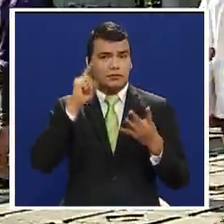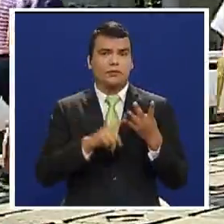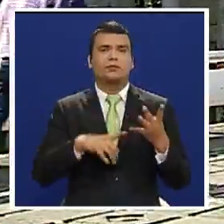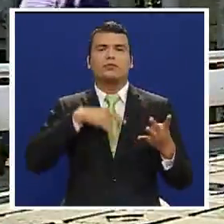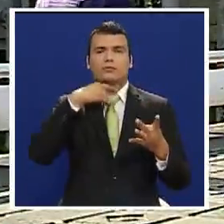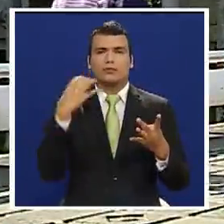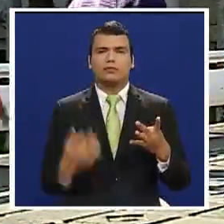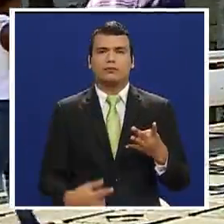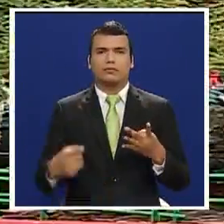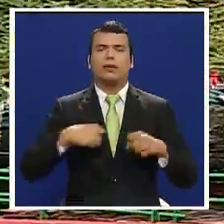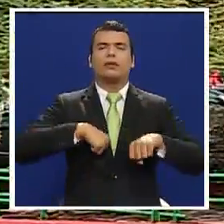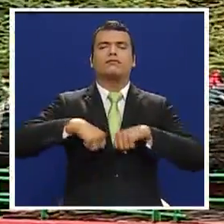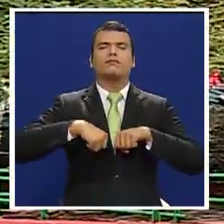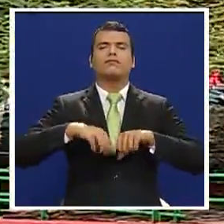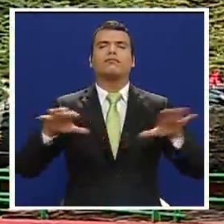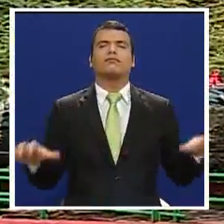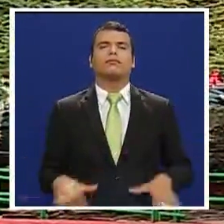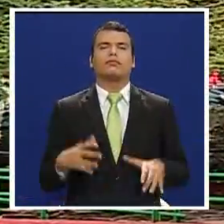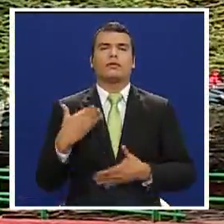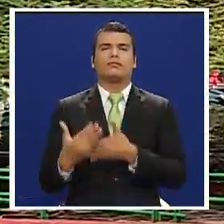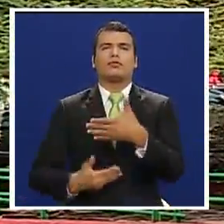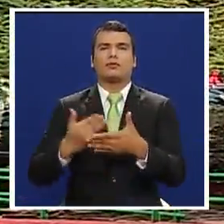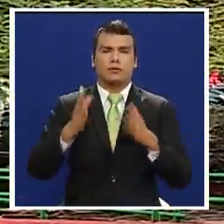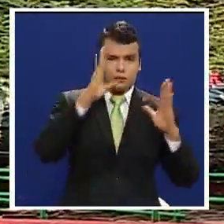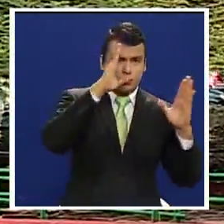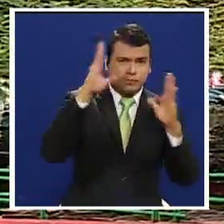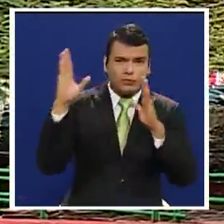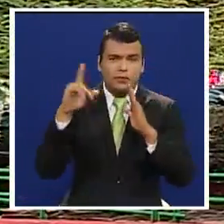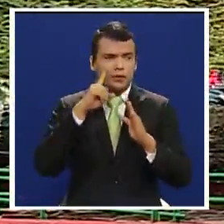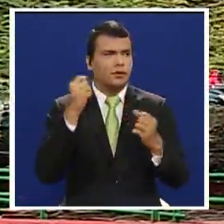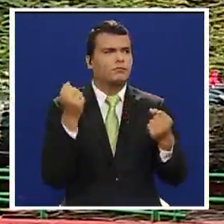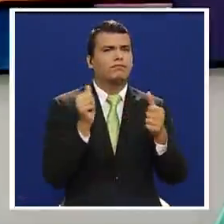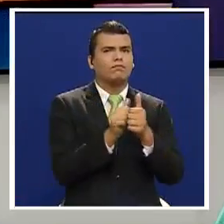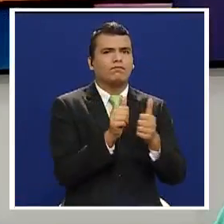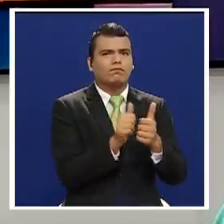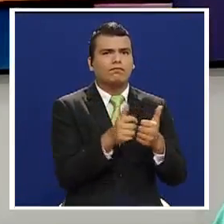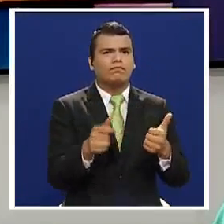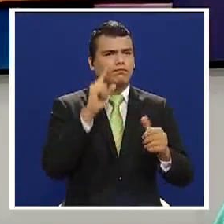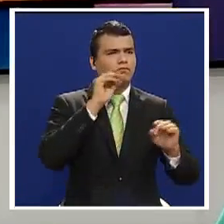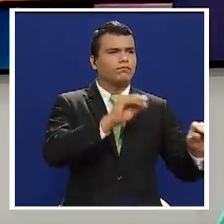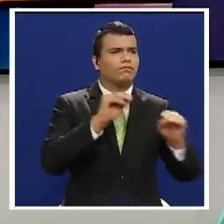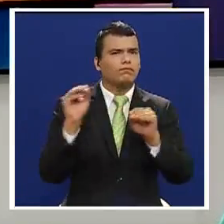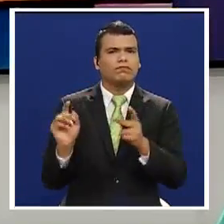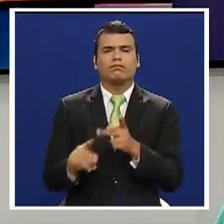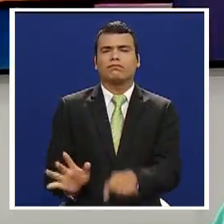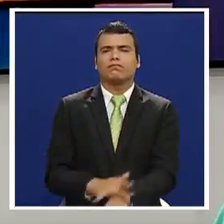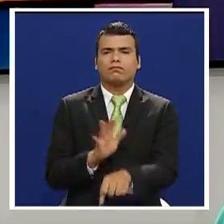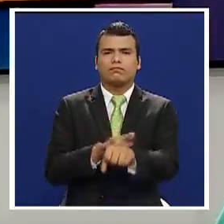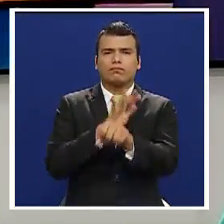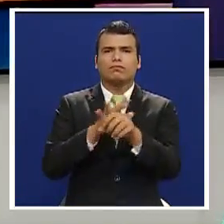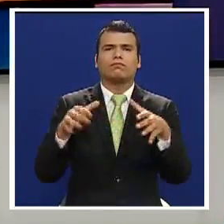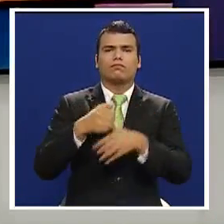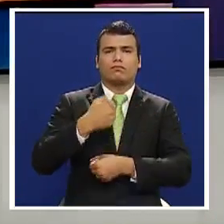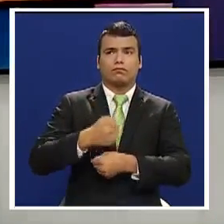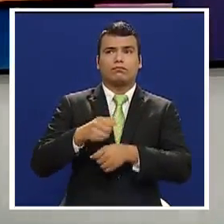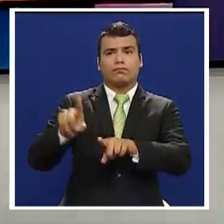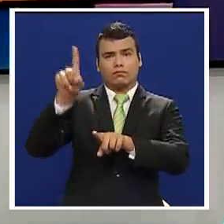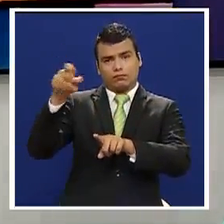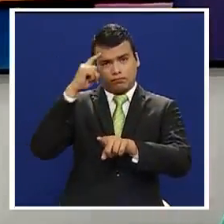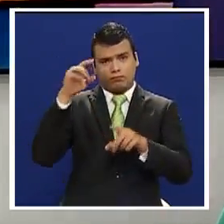en los municipios, un acompañamiento que dentro del plan de convivencia tengan en cuenta que una de las denuncias más grandes que tenemos es la